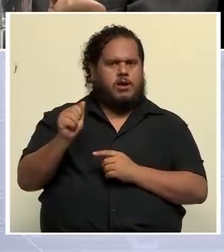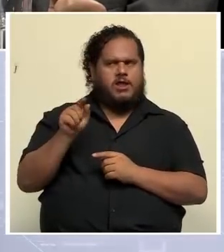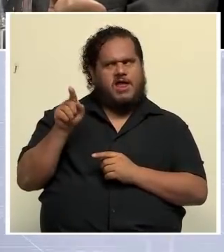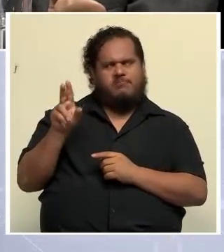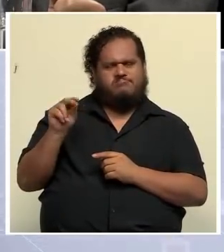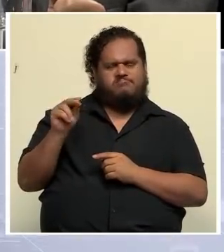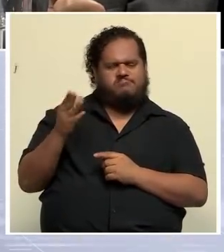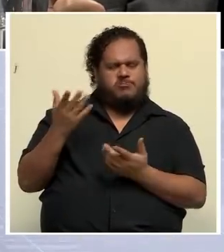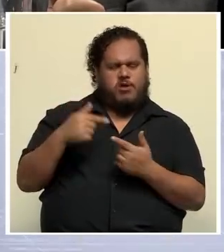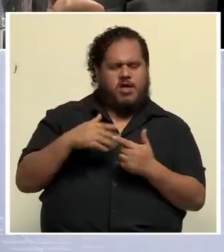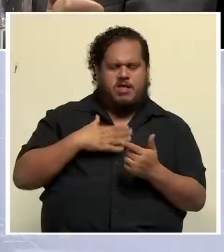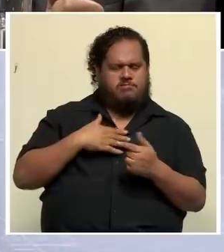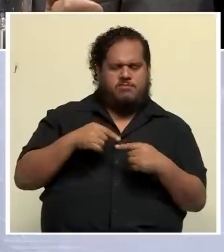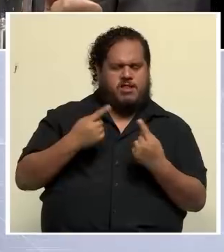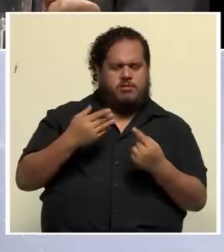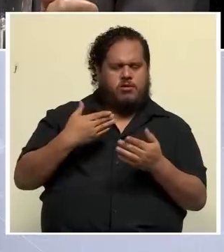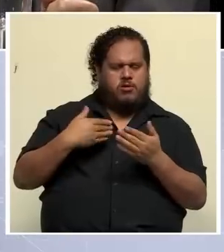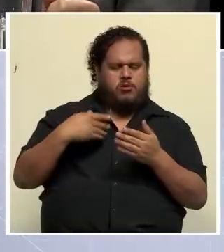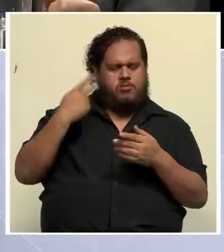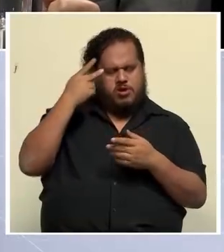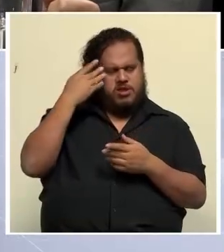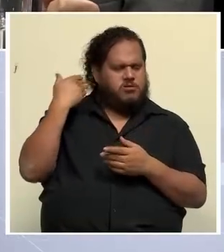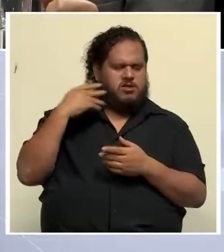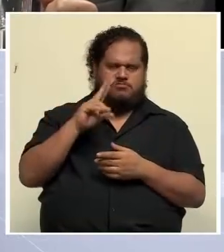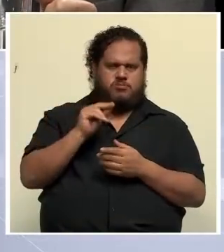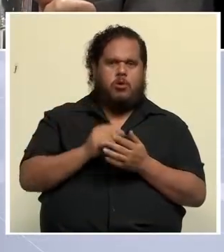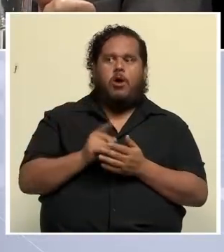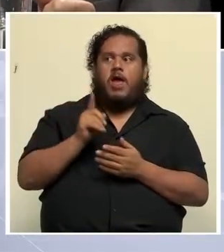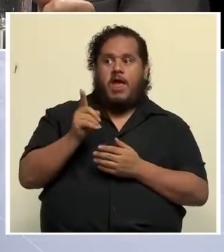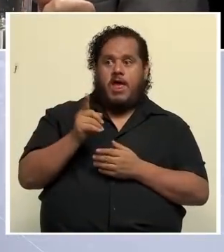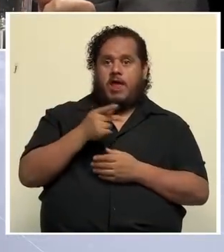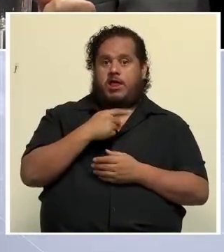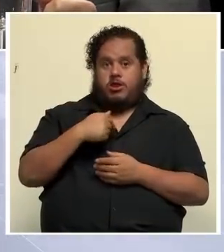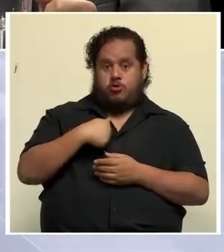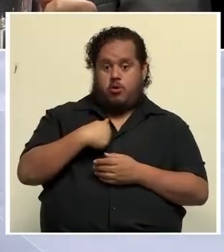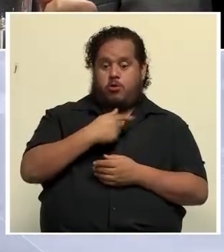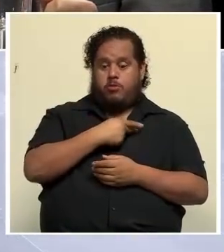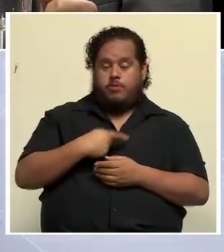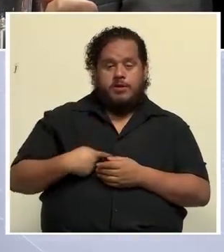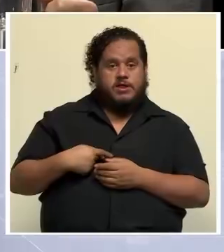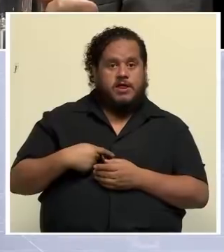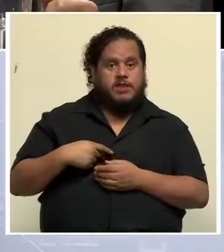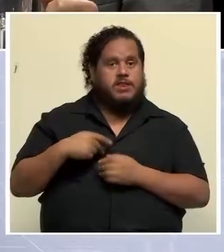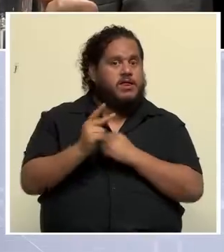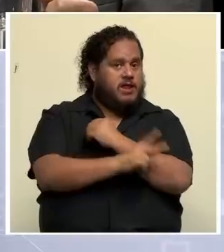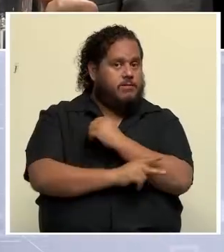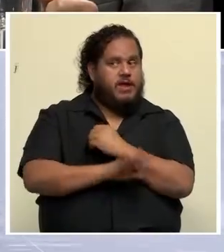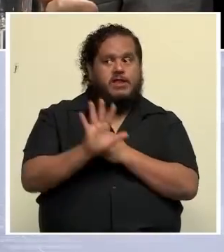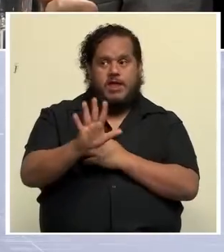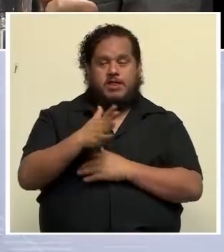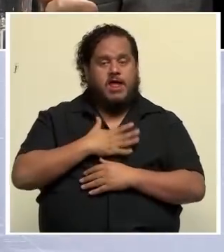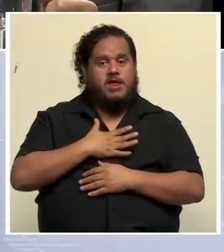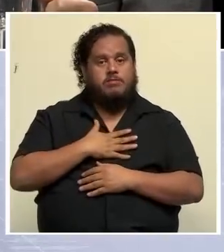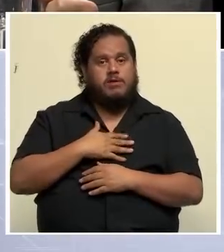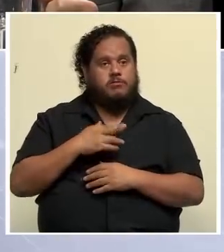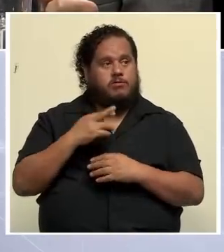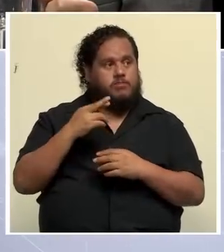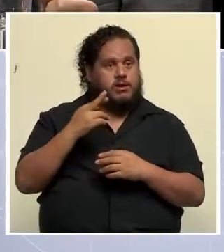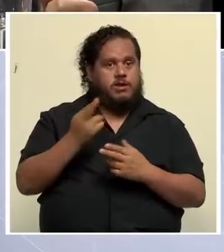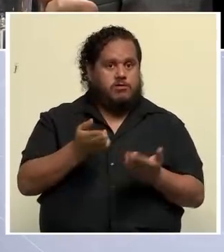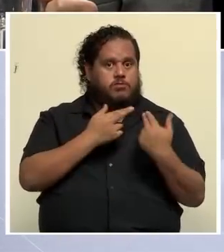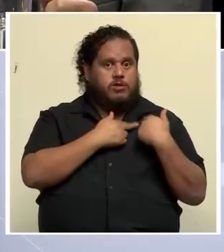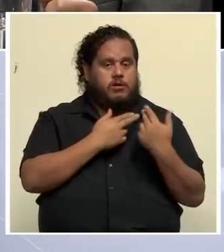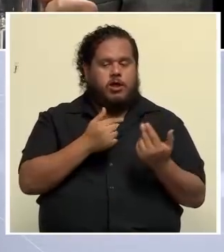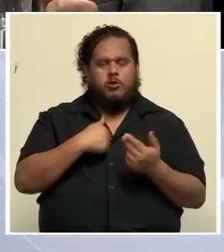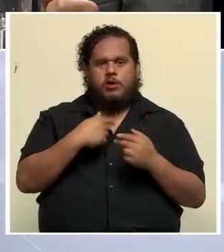sido. Me parece que como presidente de la República, esa es mi responsabilidad. Voy a ser presidente de todas y